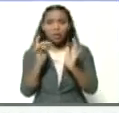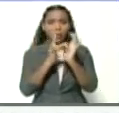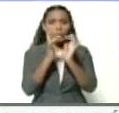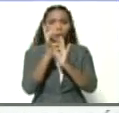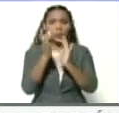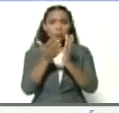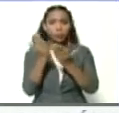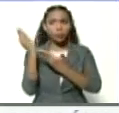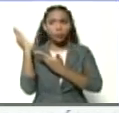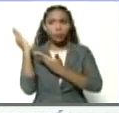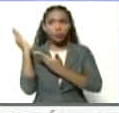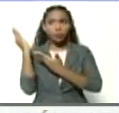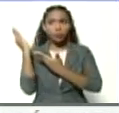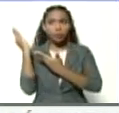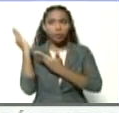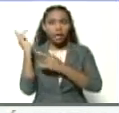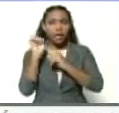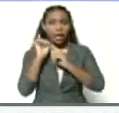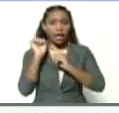Estuvo